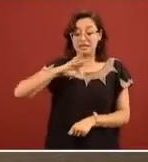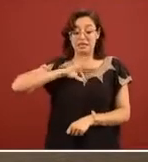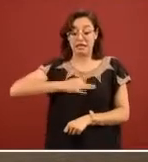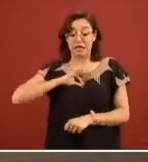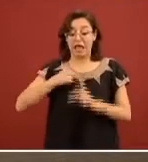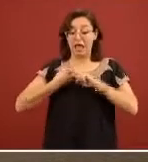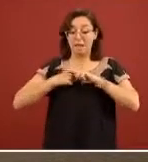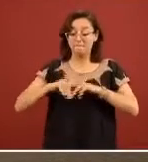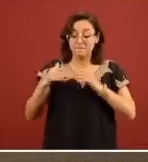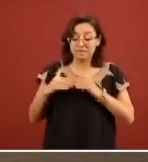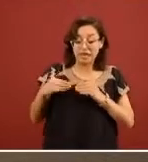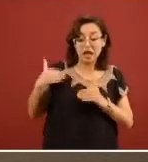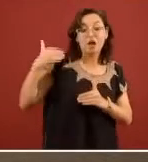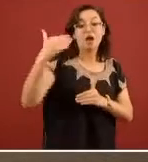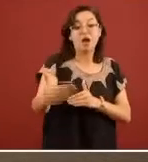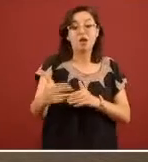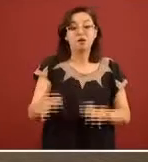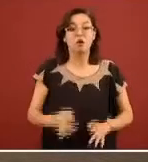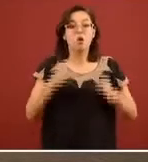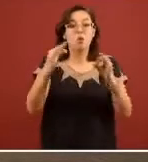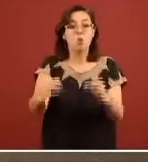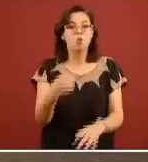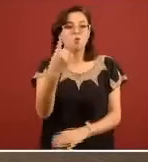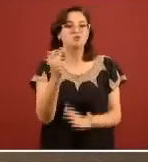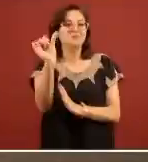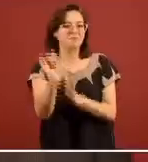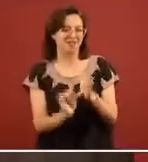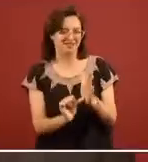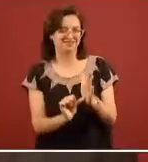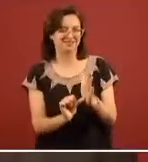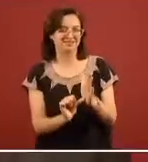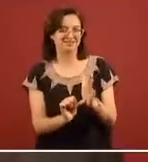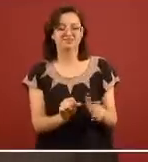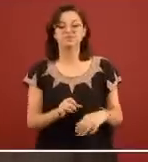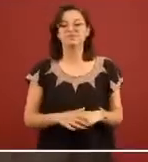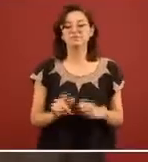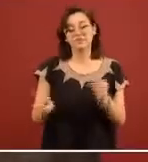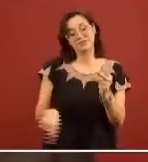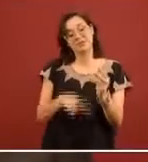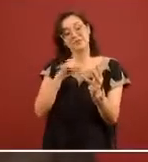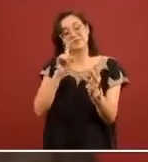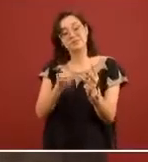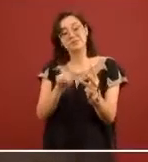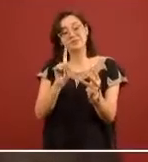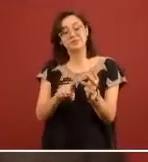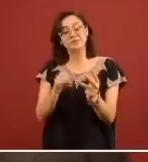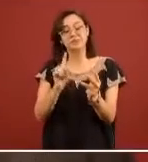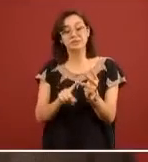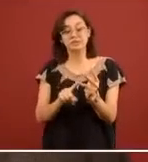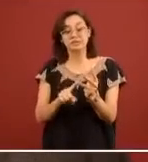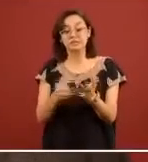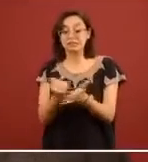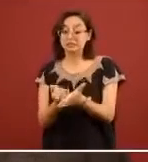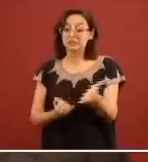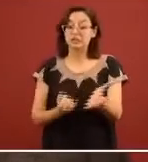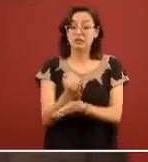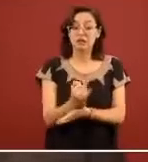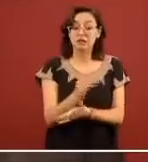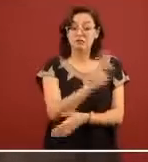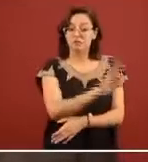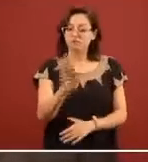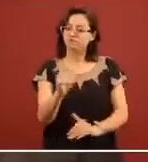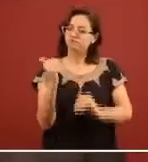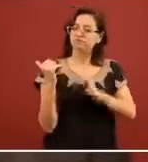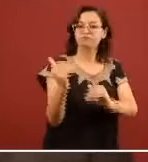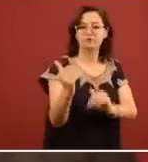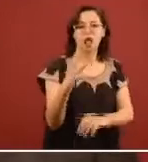que Europa o que Estados Unidos. Y en tercer lugar, lo que dijimos es, estas medidas tienen límite.